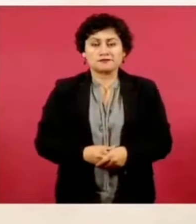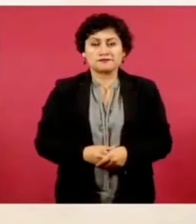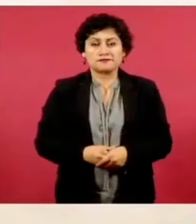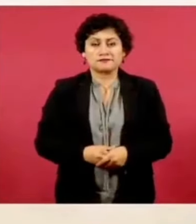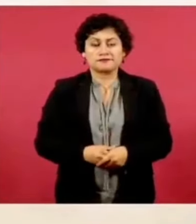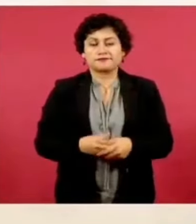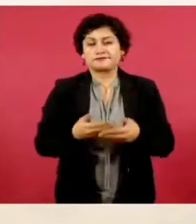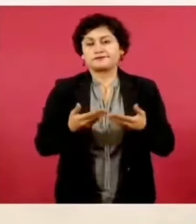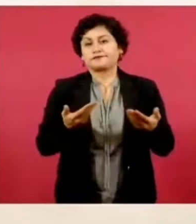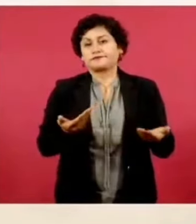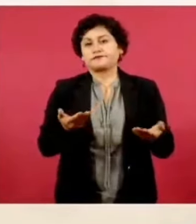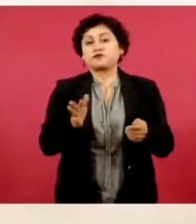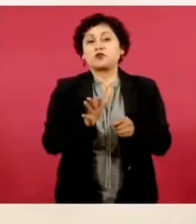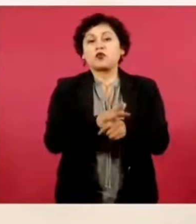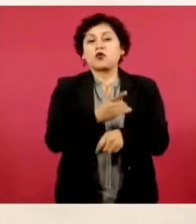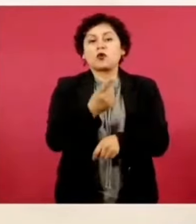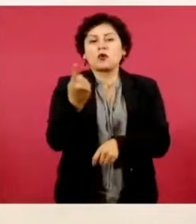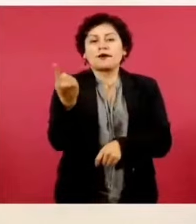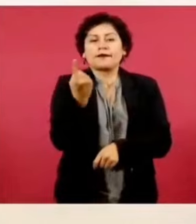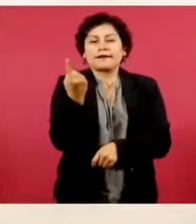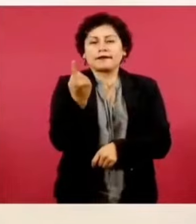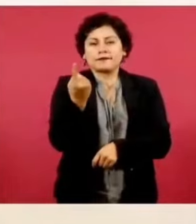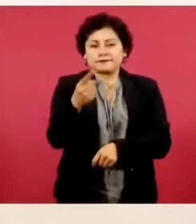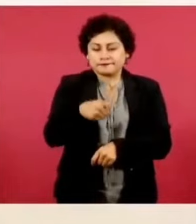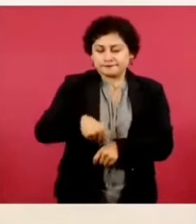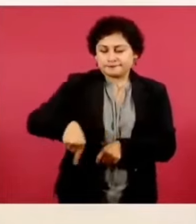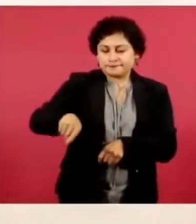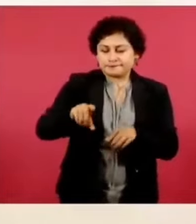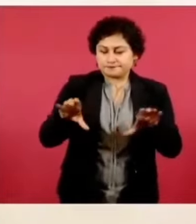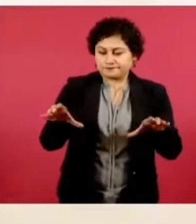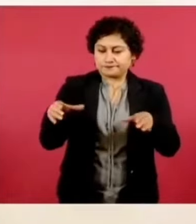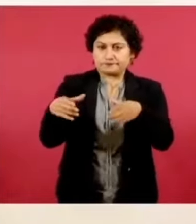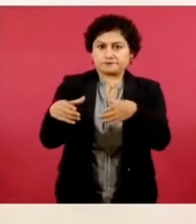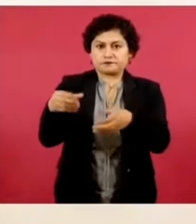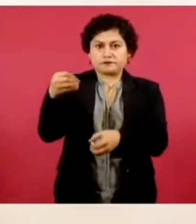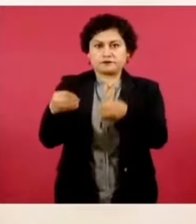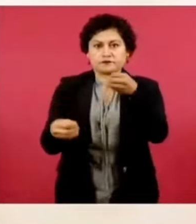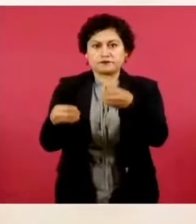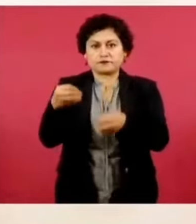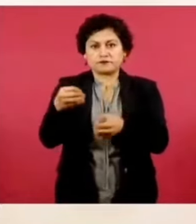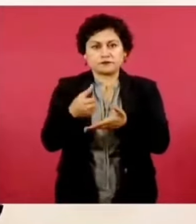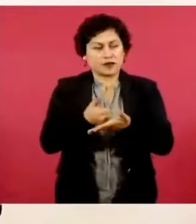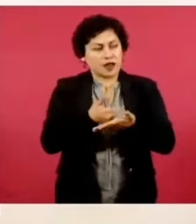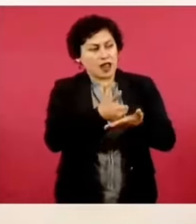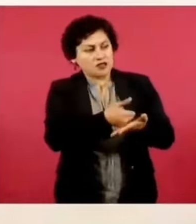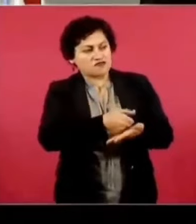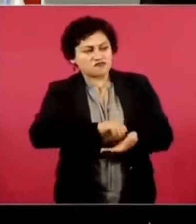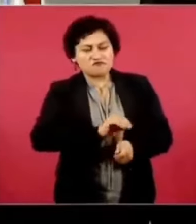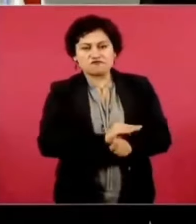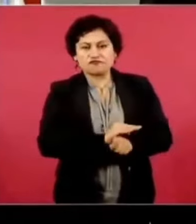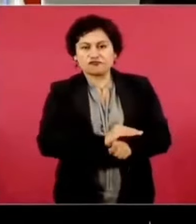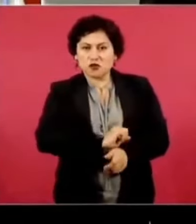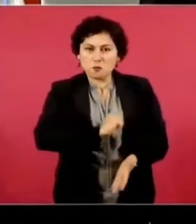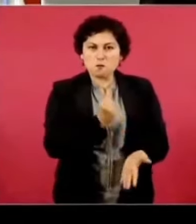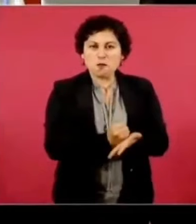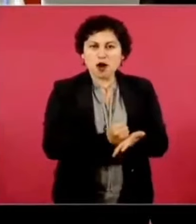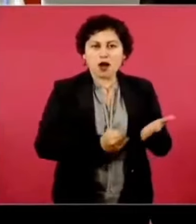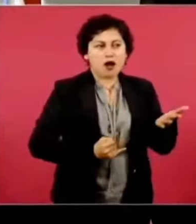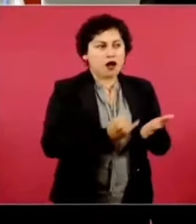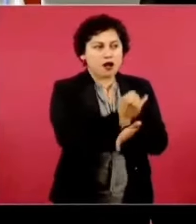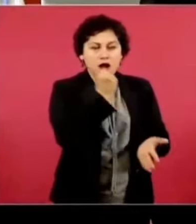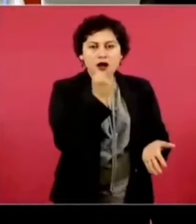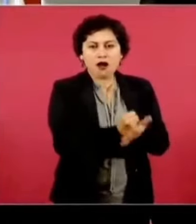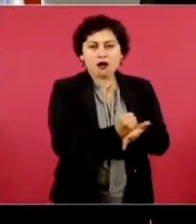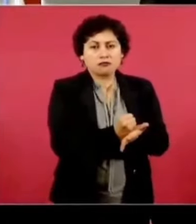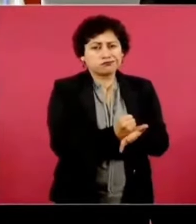porque no resuelven nada en beneficio del pueblo. Bueno, aunque les